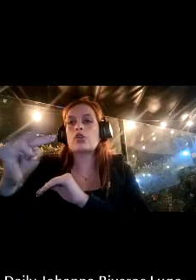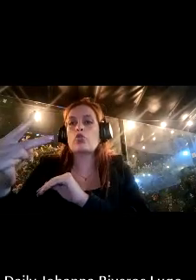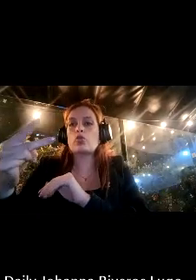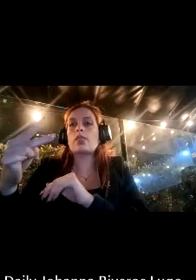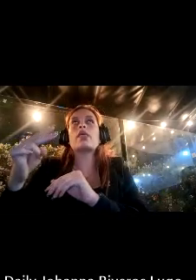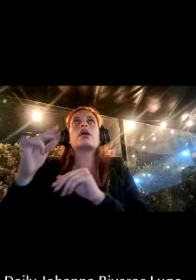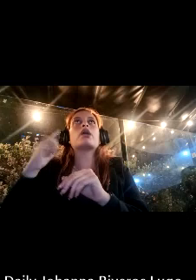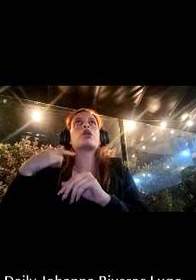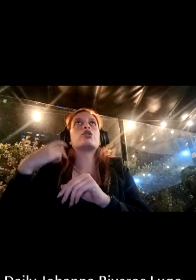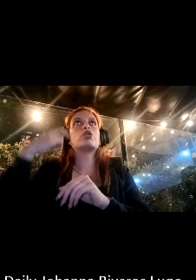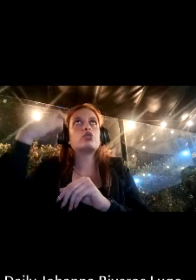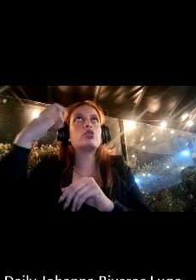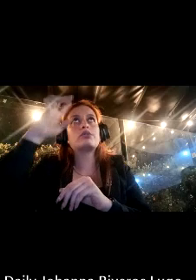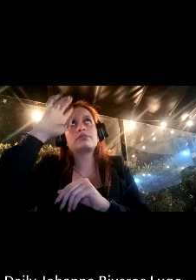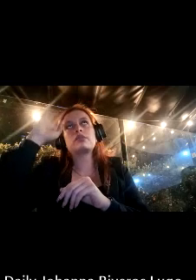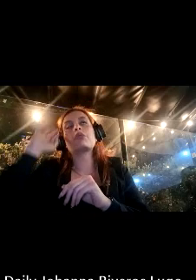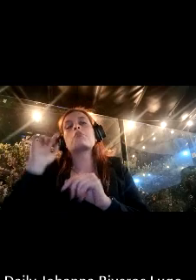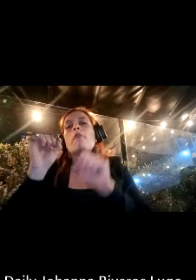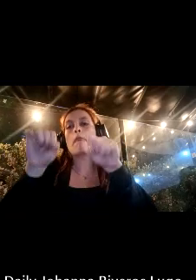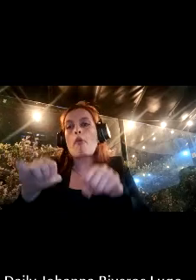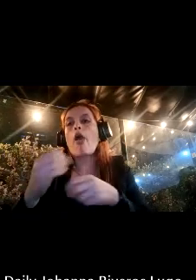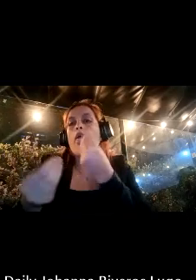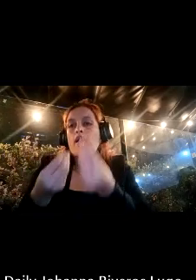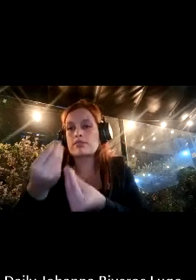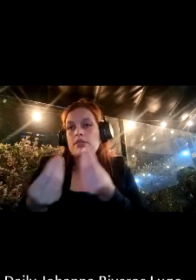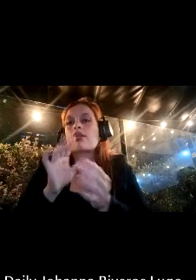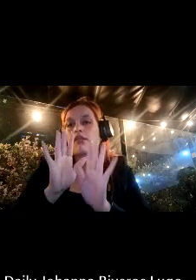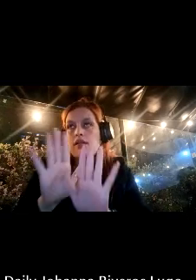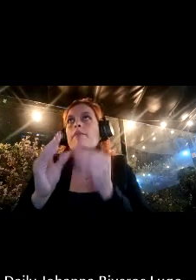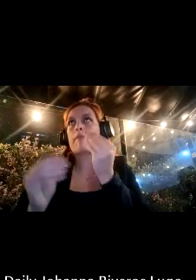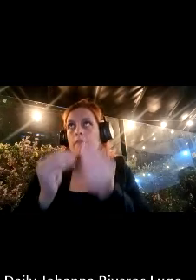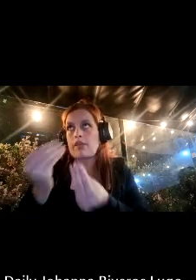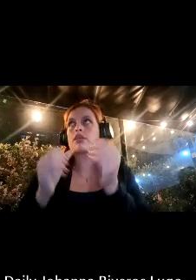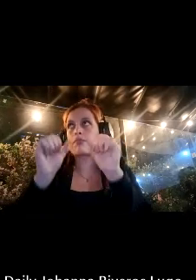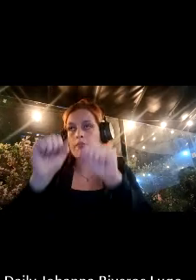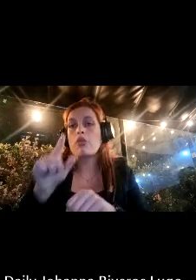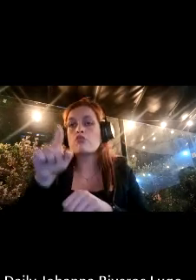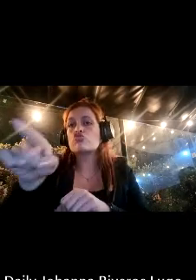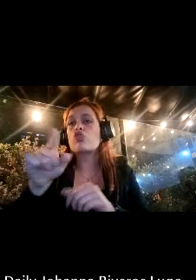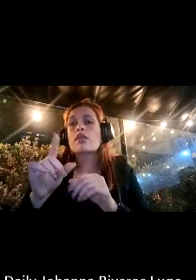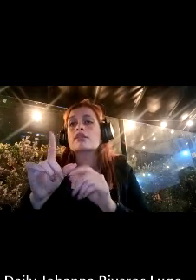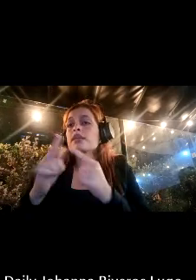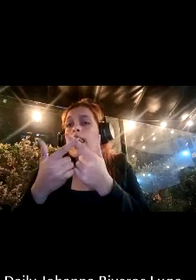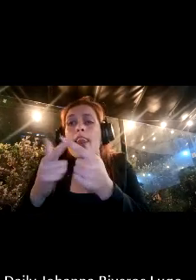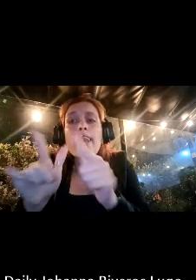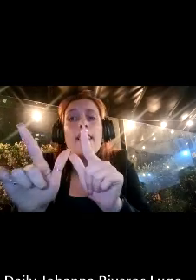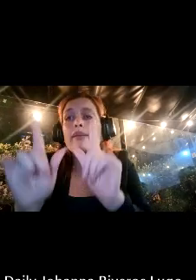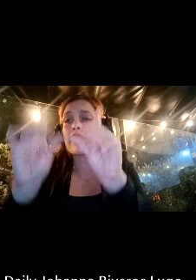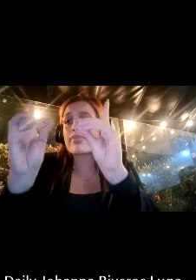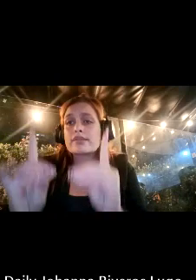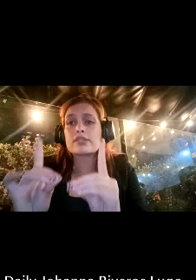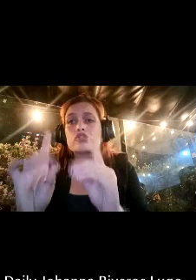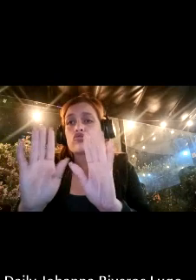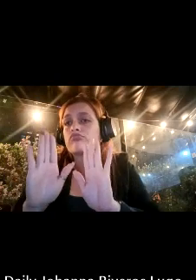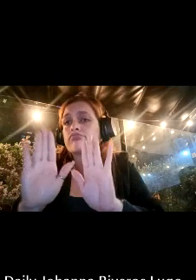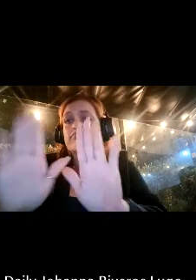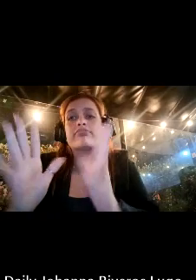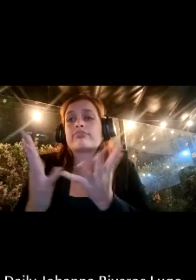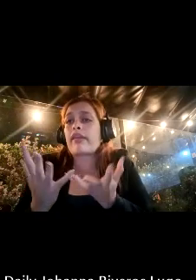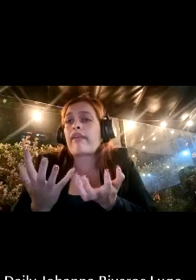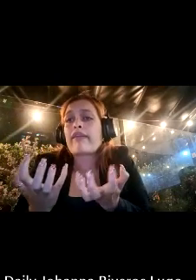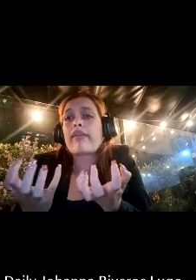hacer, o la primera ley. Es de elección libre, el que ustedes quieran, el experimento que ustedes quieran